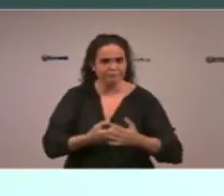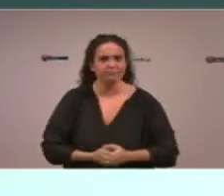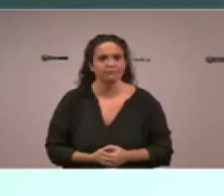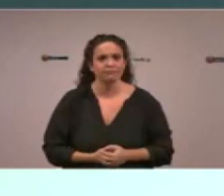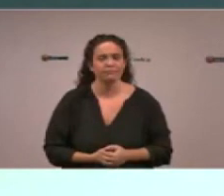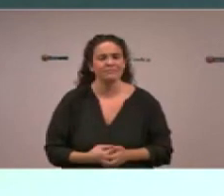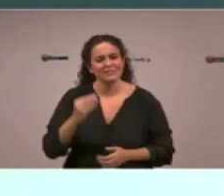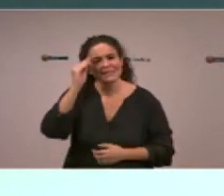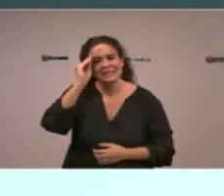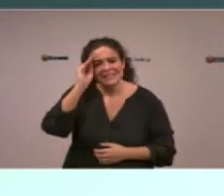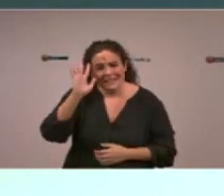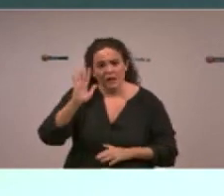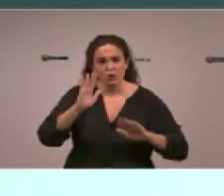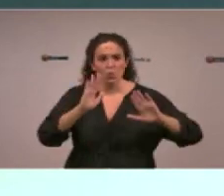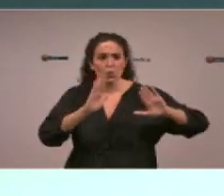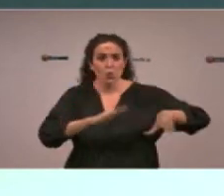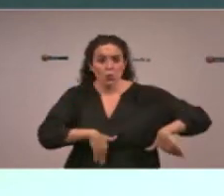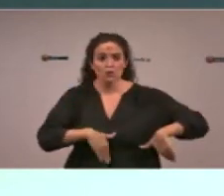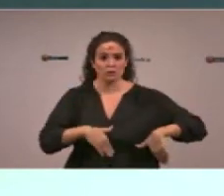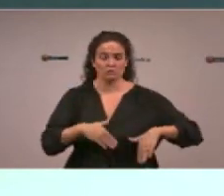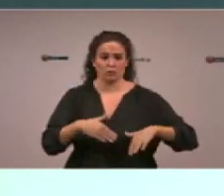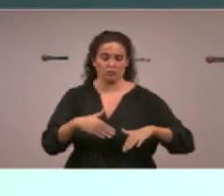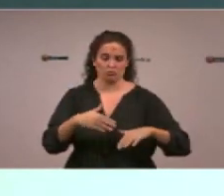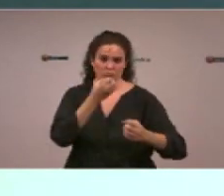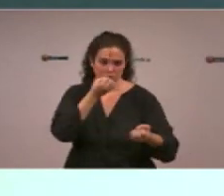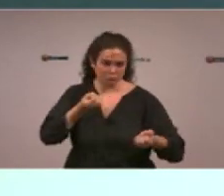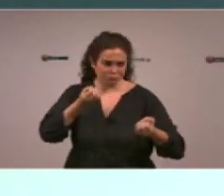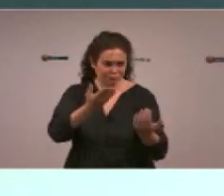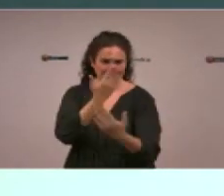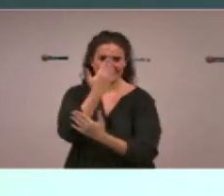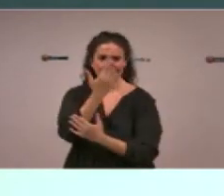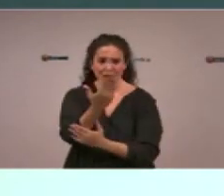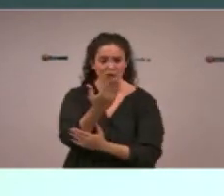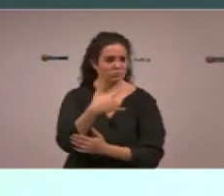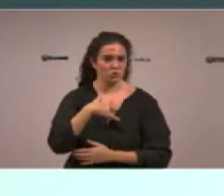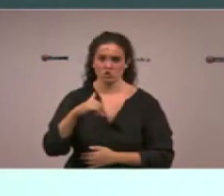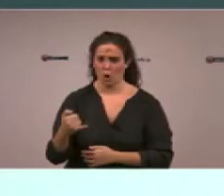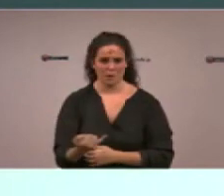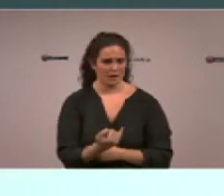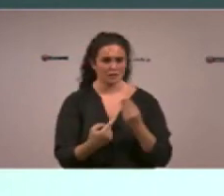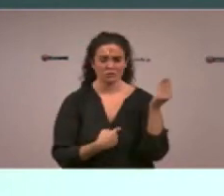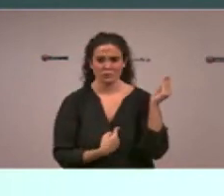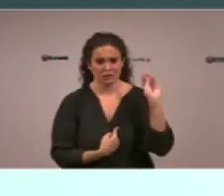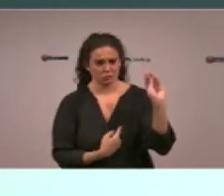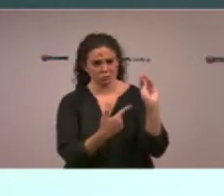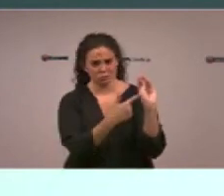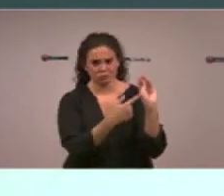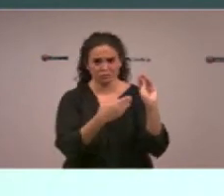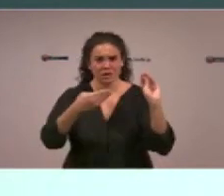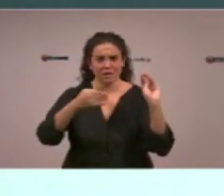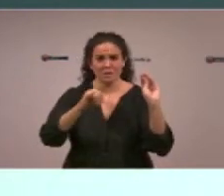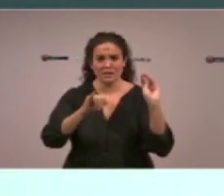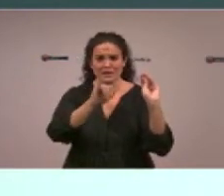que el último ejercicio de transparencia, creo que es, no me canso de sacar el documento Bizigarri, porque